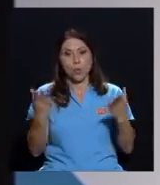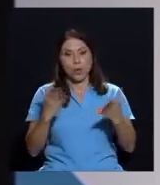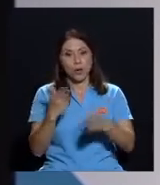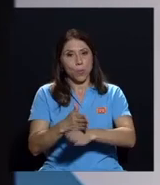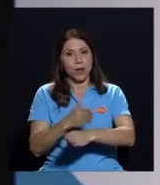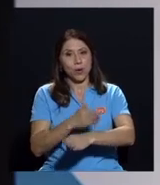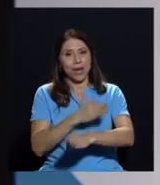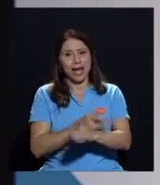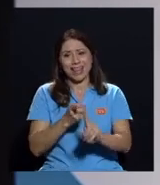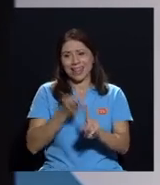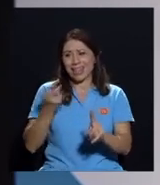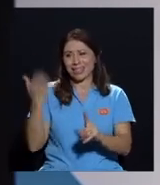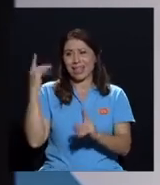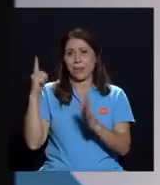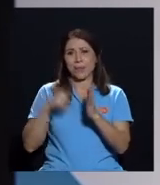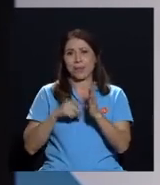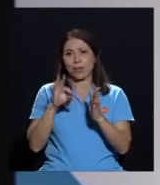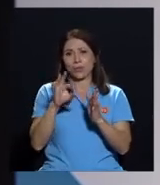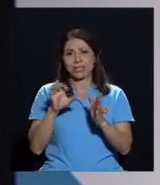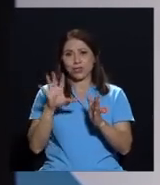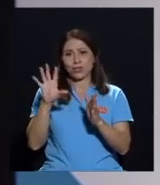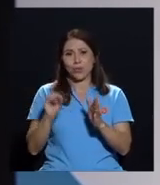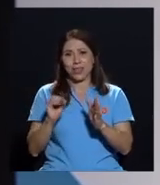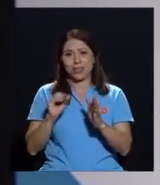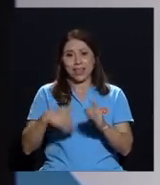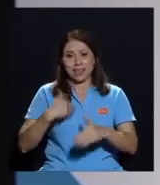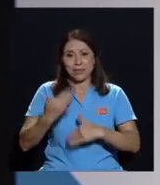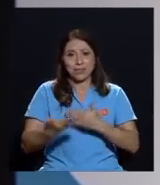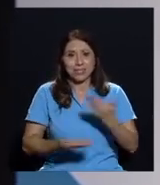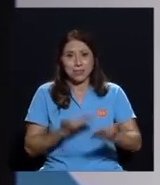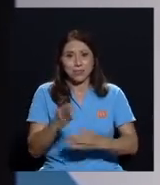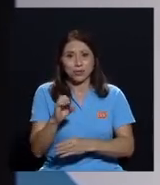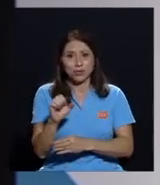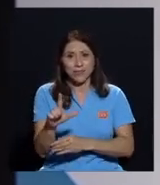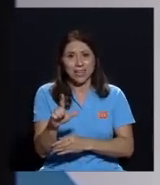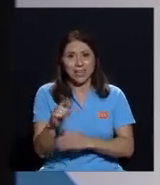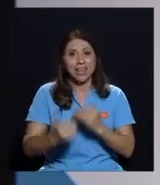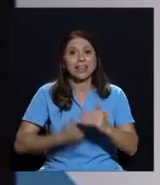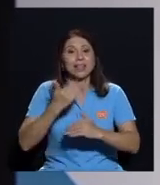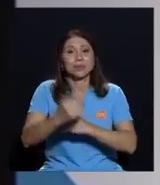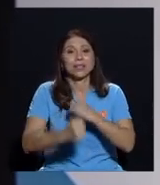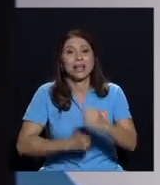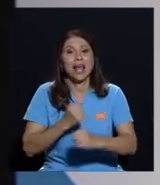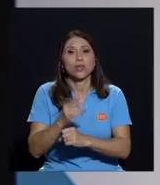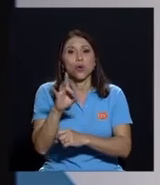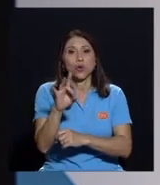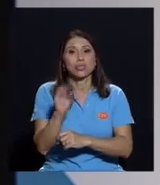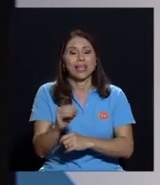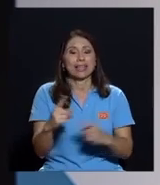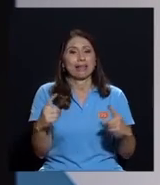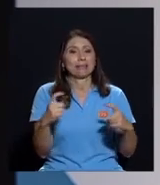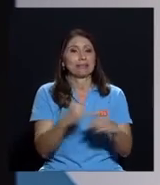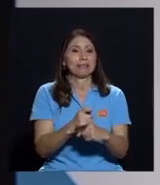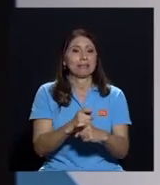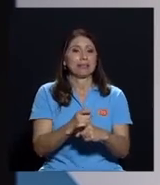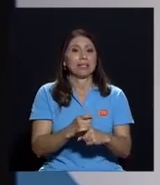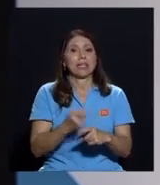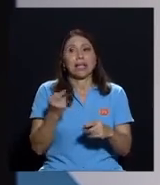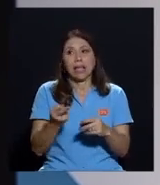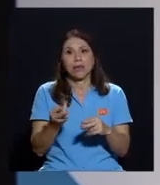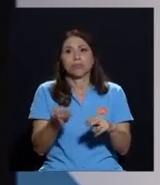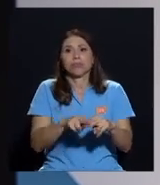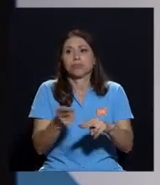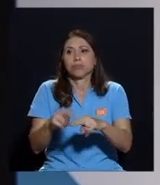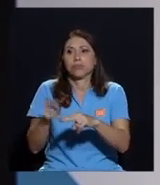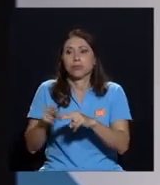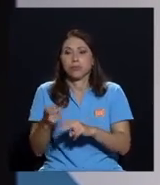50 cuando dio sus servicios civil y se agravó después de los 80s con la crisis y que generamos esa dispersión de pluses y de